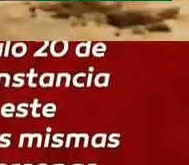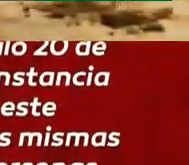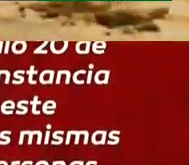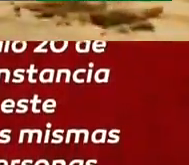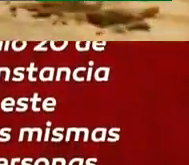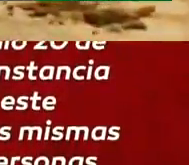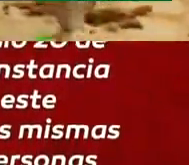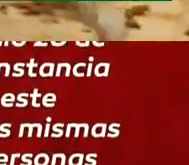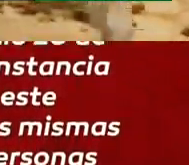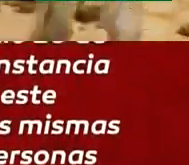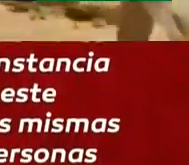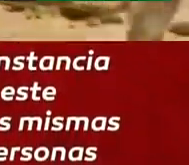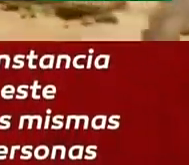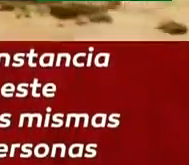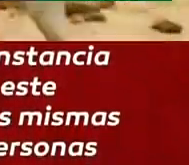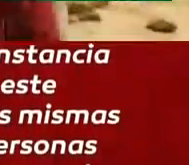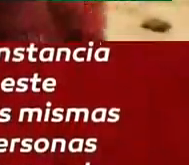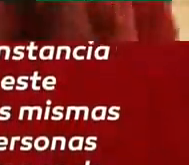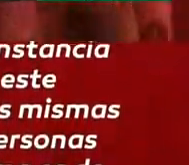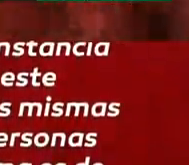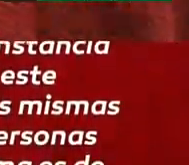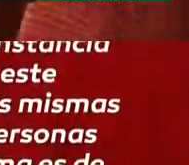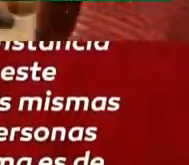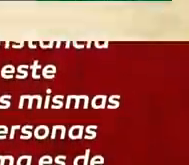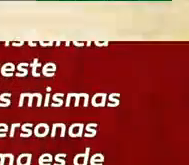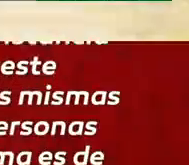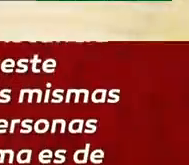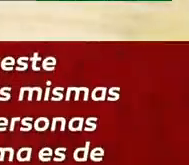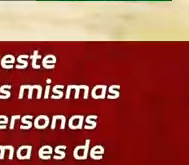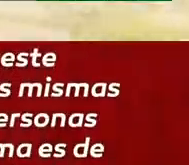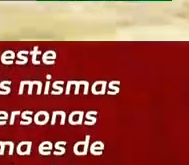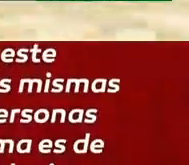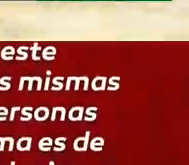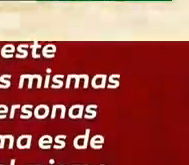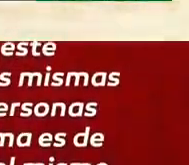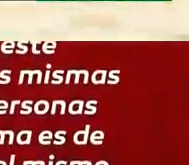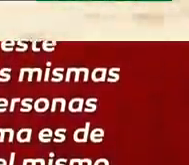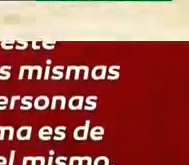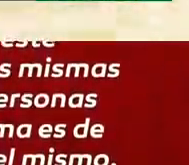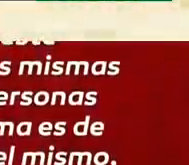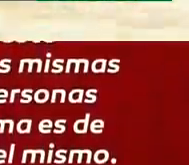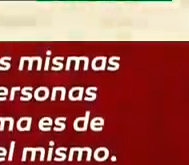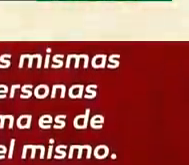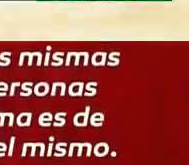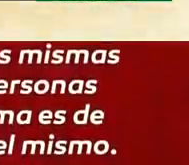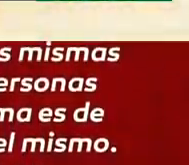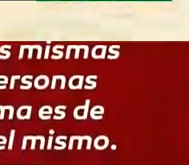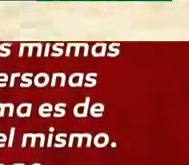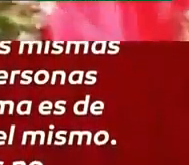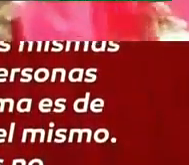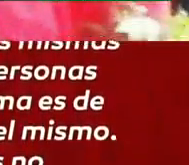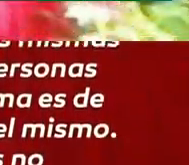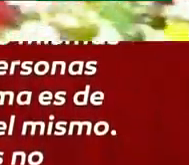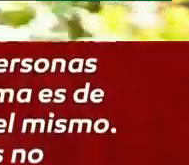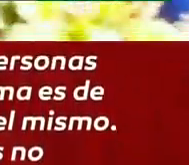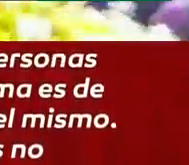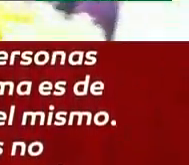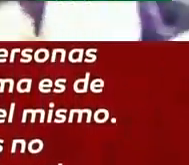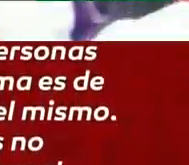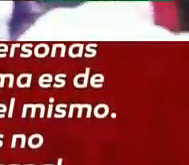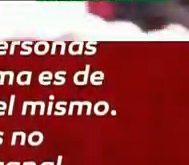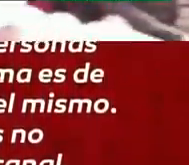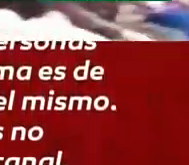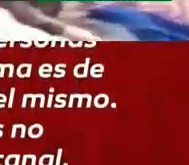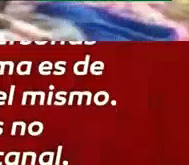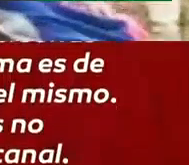escaramuzas, algo que se viene dando por varios años. Sin ser lojano es un orgullo, ser chuquiribambense es más que